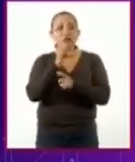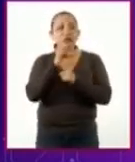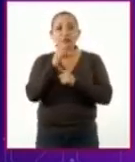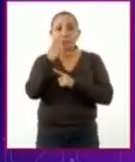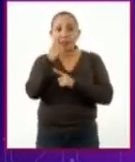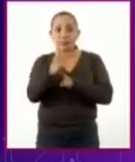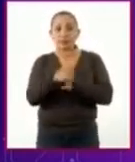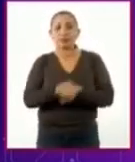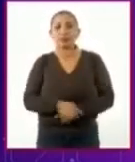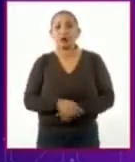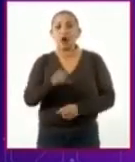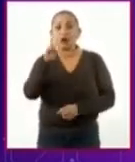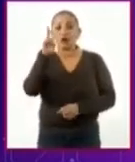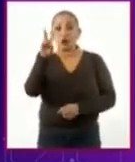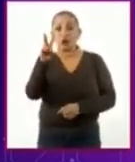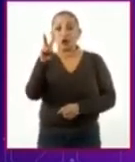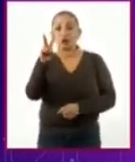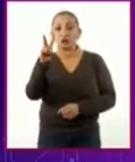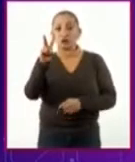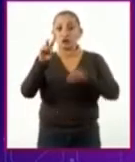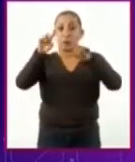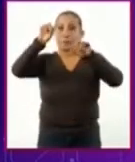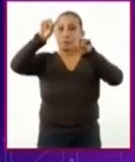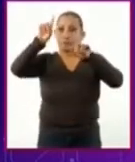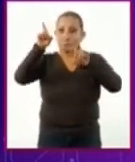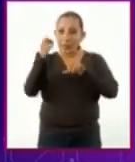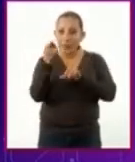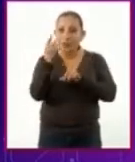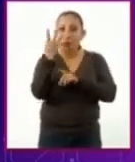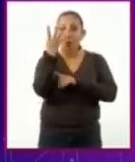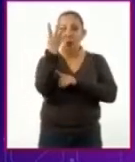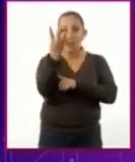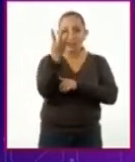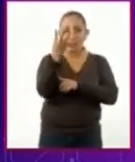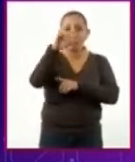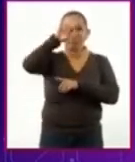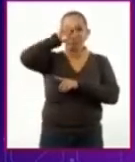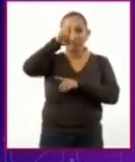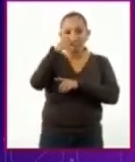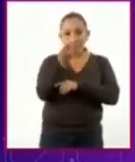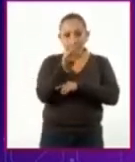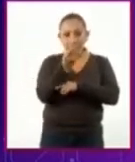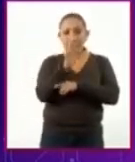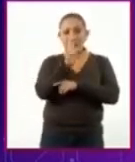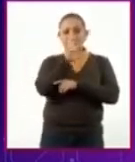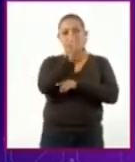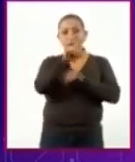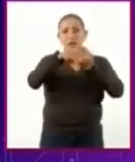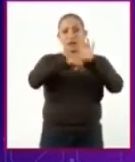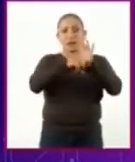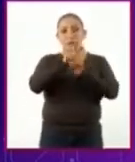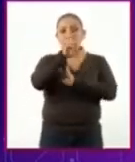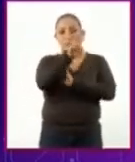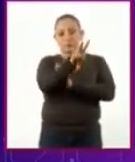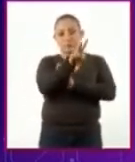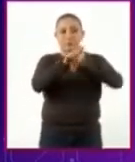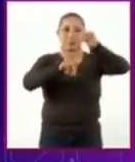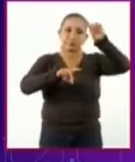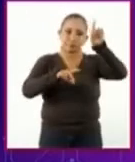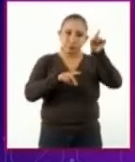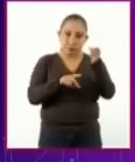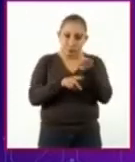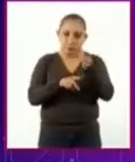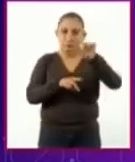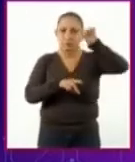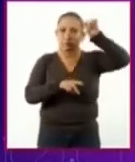manera obtenemos 2 se abre paréntesis, 4 se abre paréntesis, 5 menos 2 se cierra paréntesis